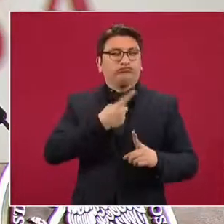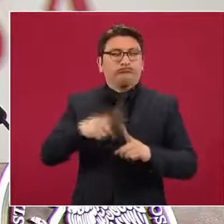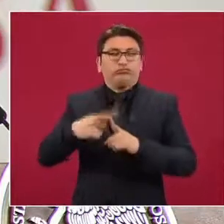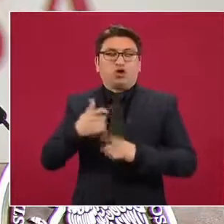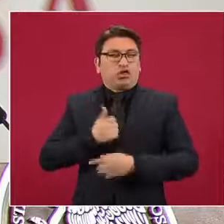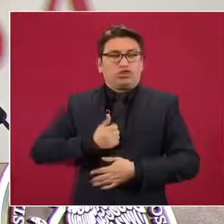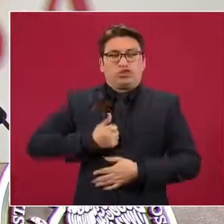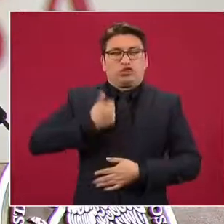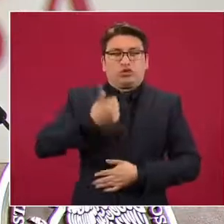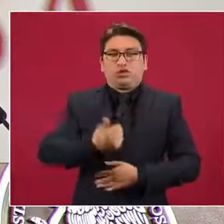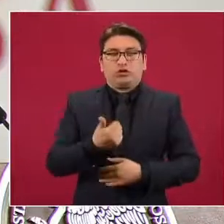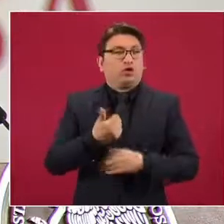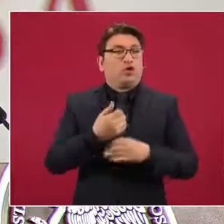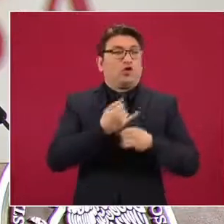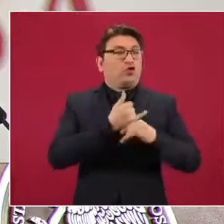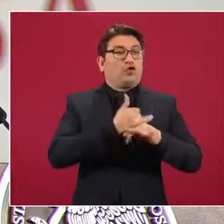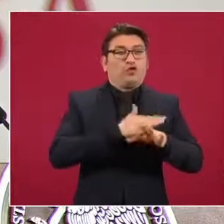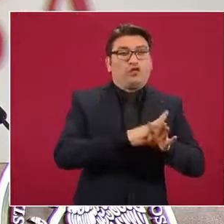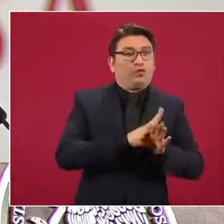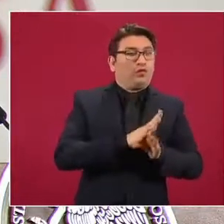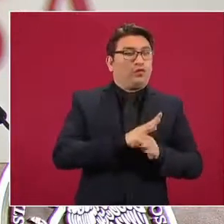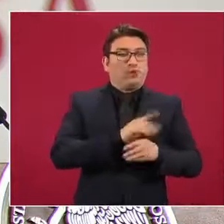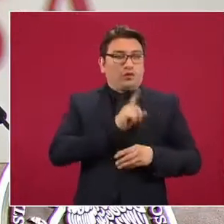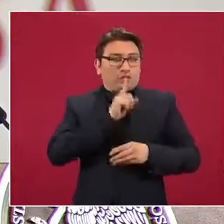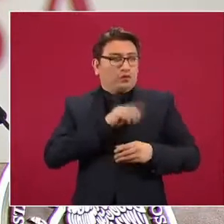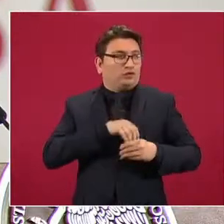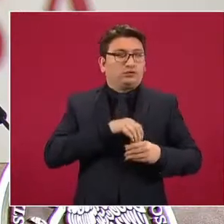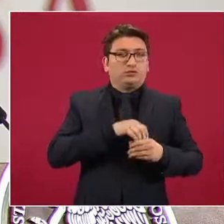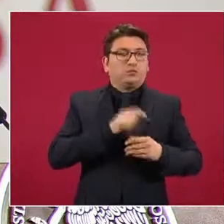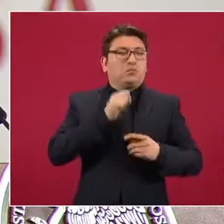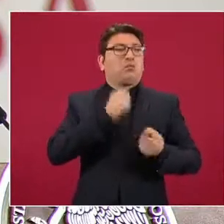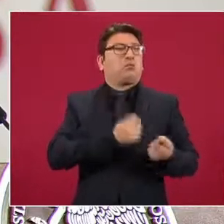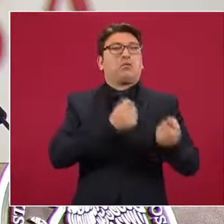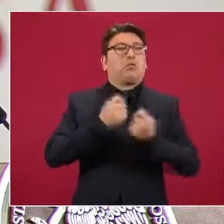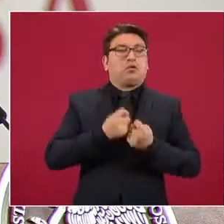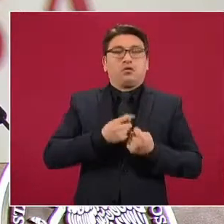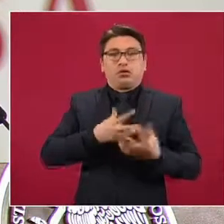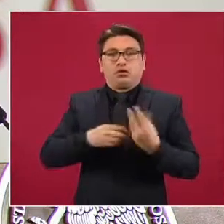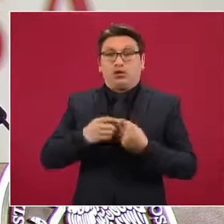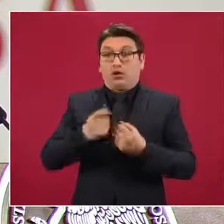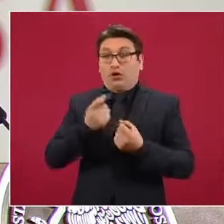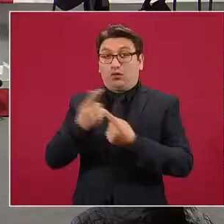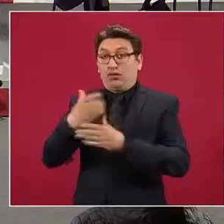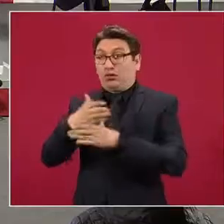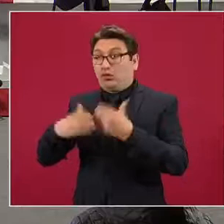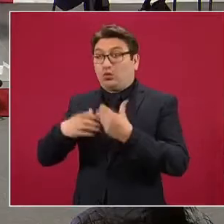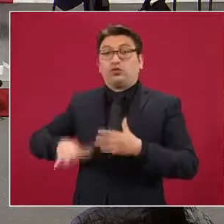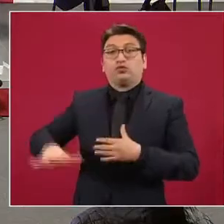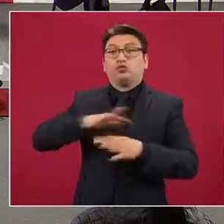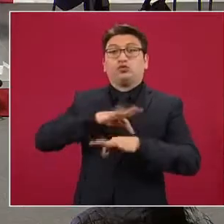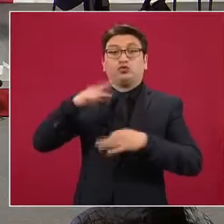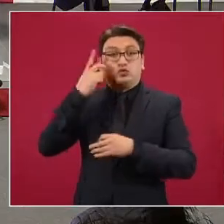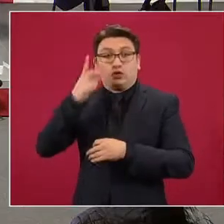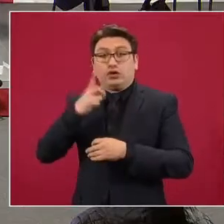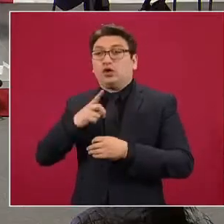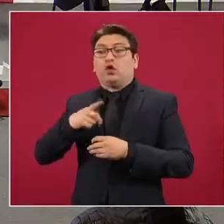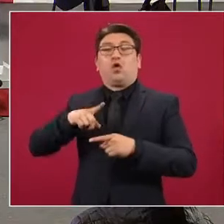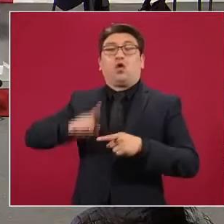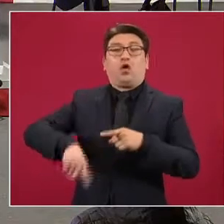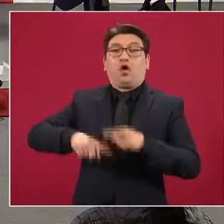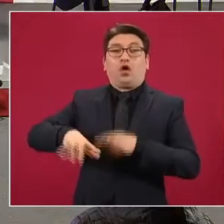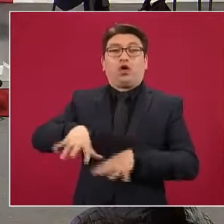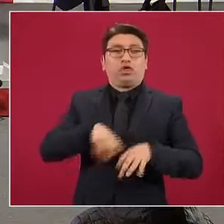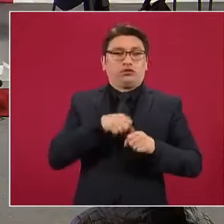de información privilegiada o privatizando lo que es de todos o lo que no debe tener